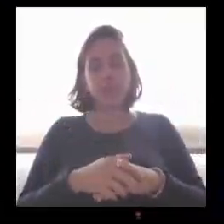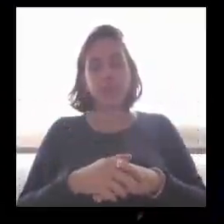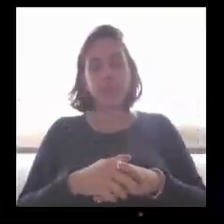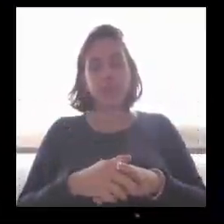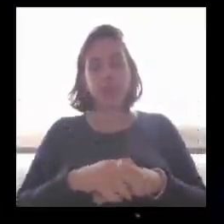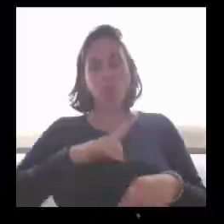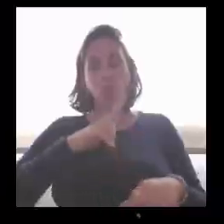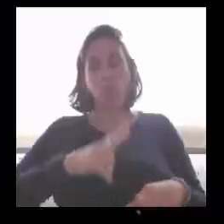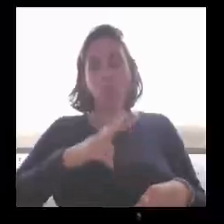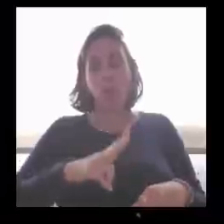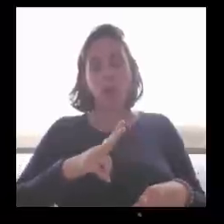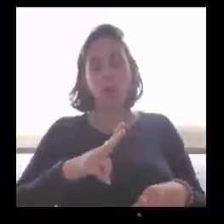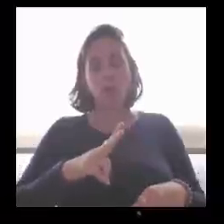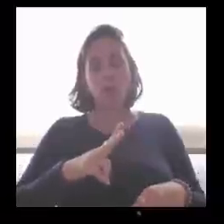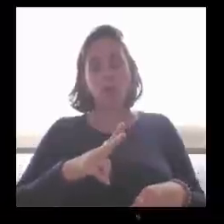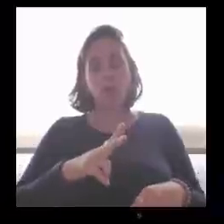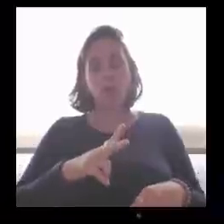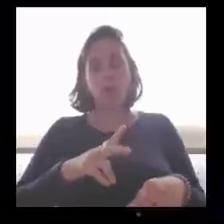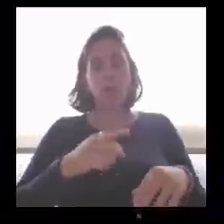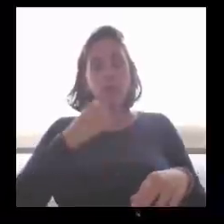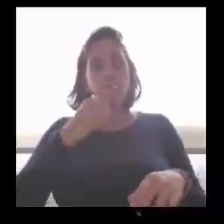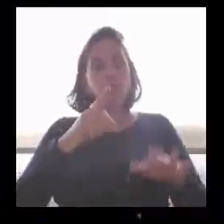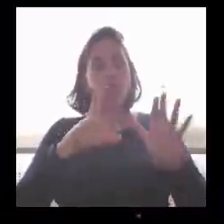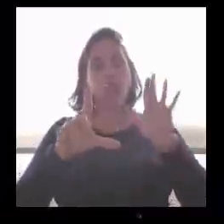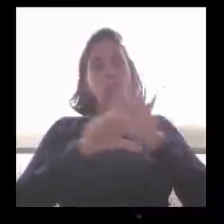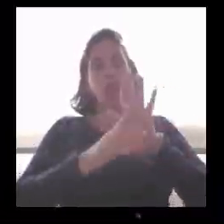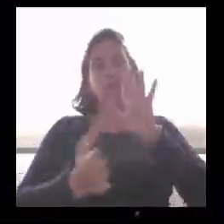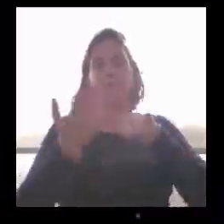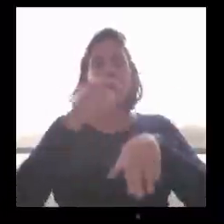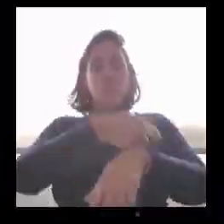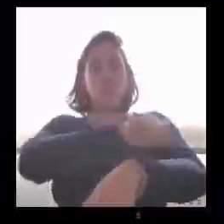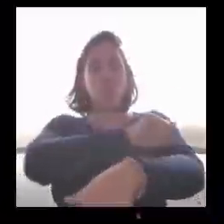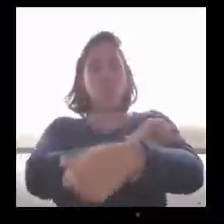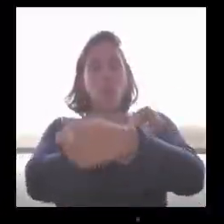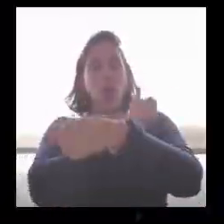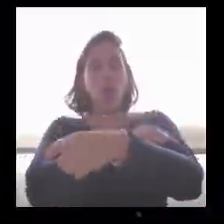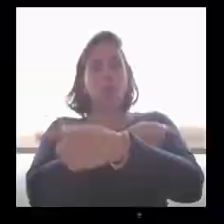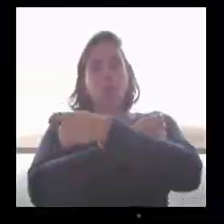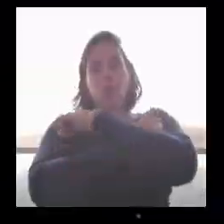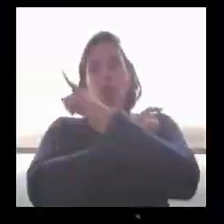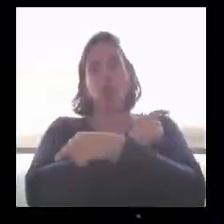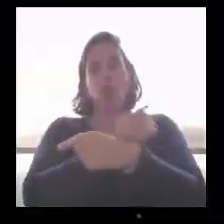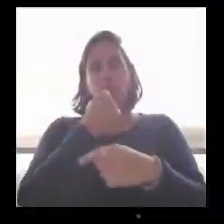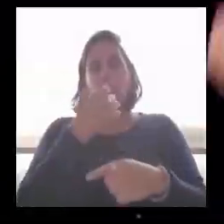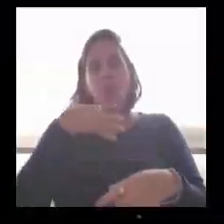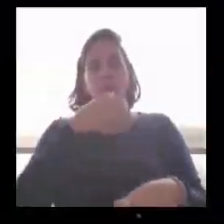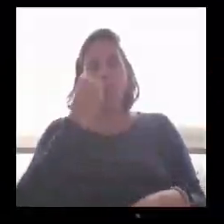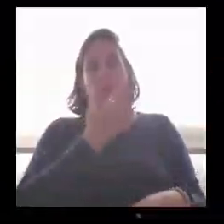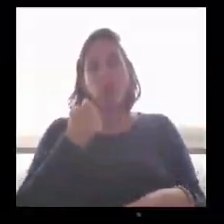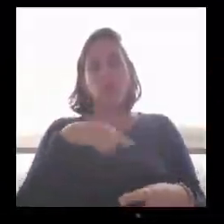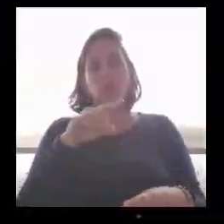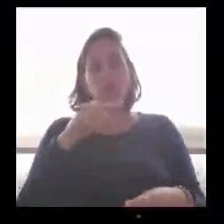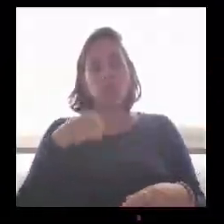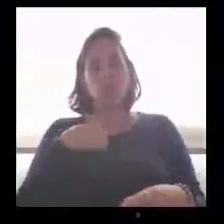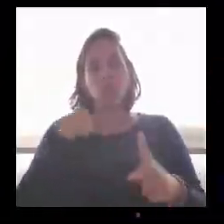humano vive por la ley del más fuerte, ¿no? Y el que sobrevive es el fuerte. Como optimista radical que